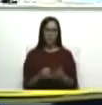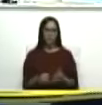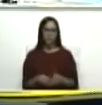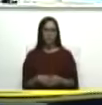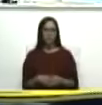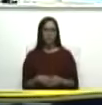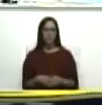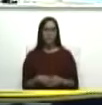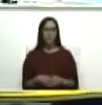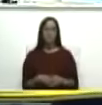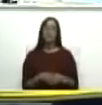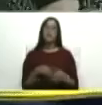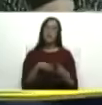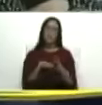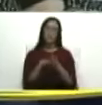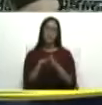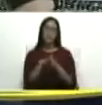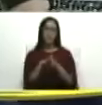Y avanzamos.